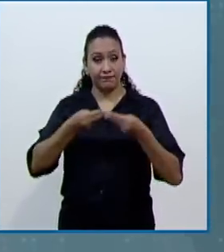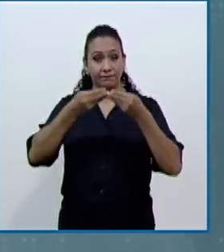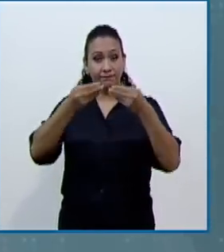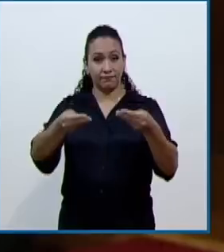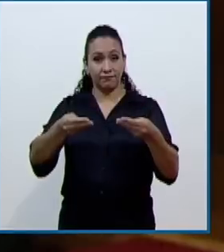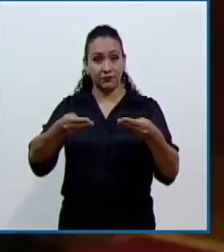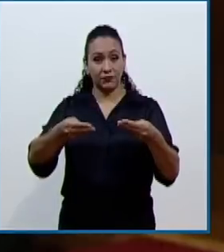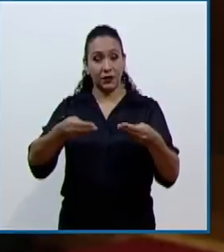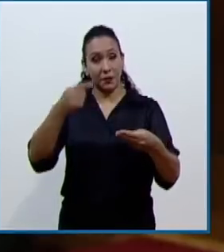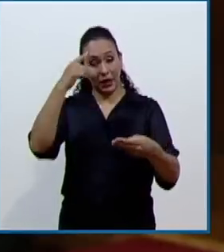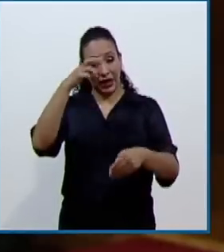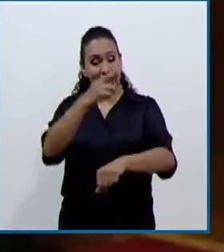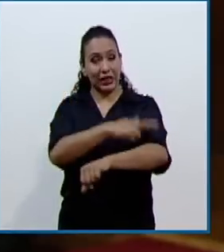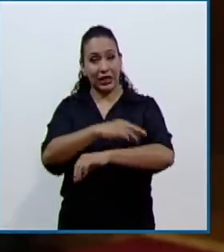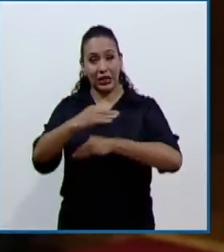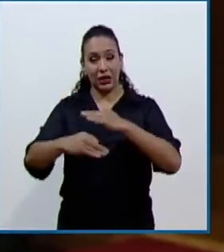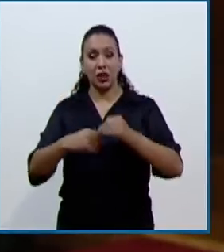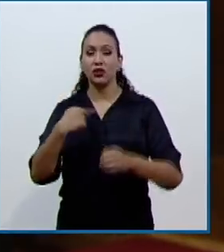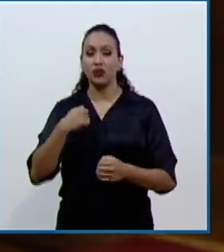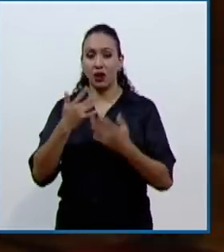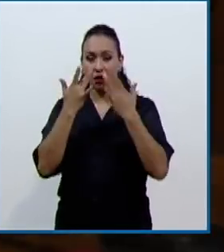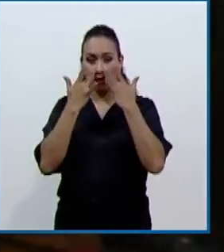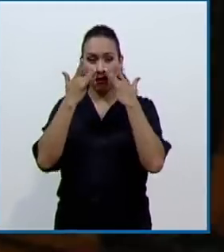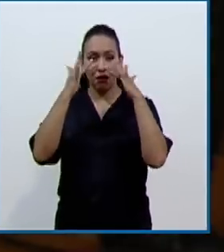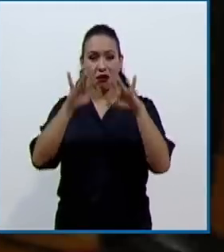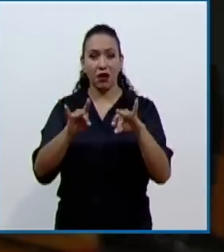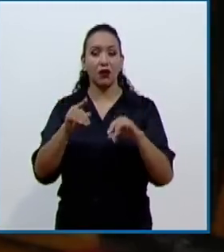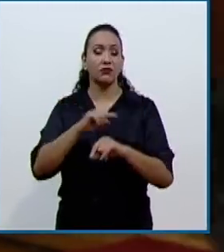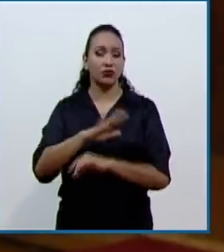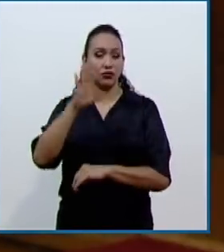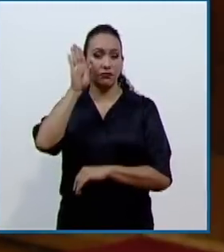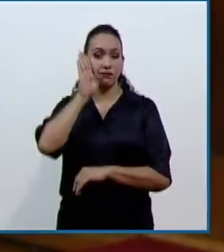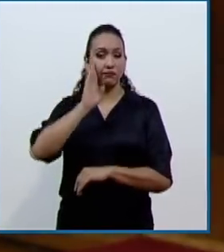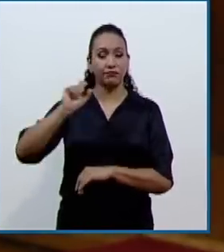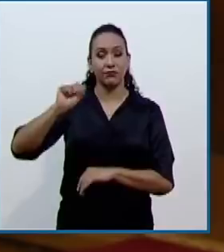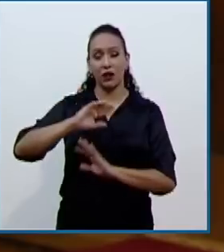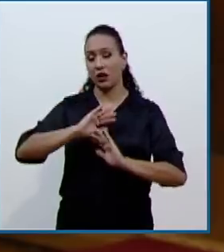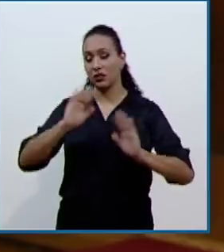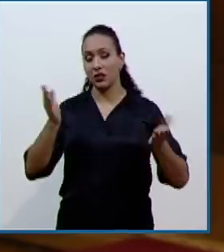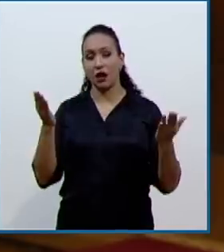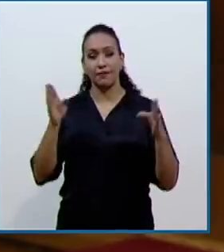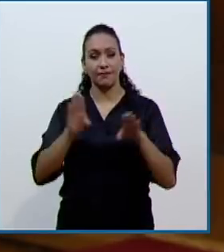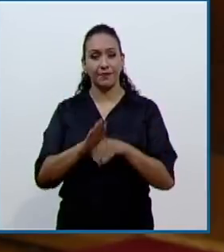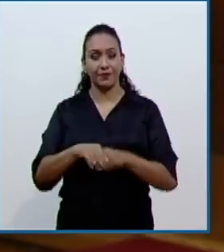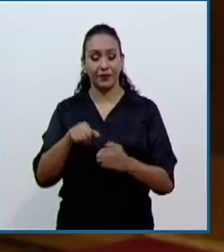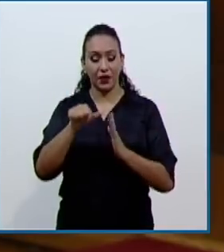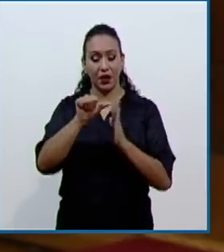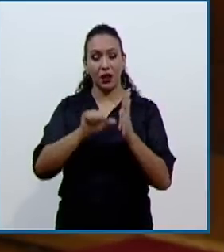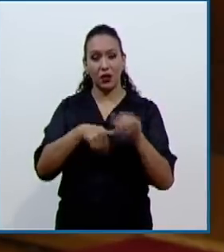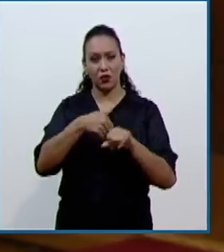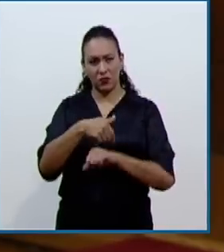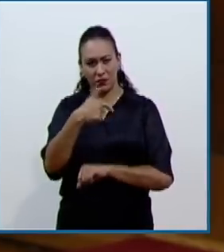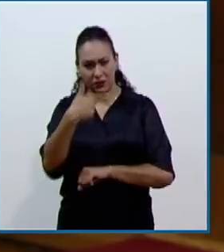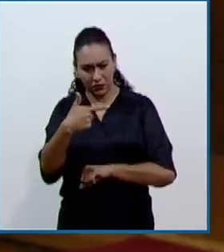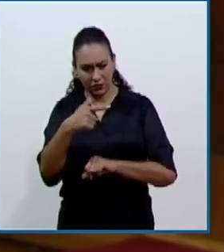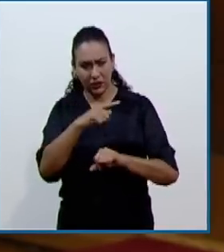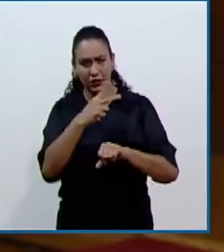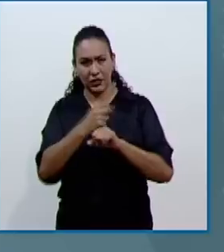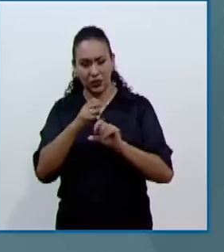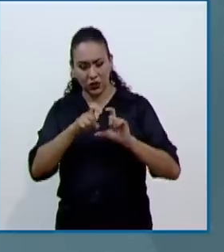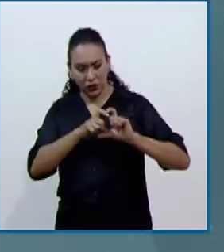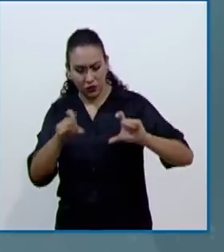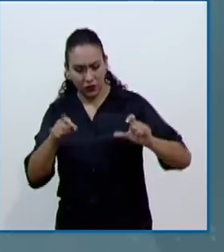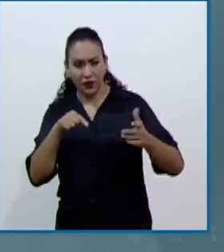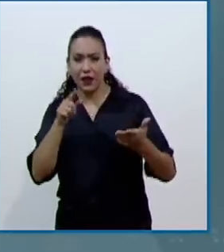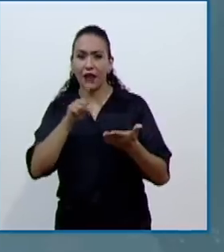y legales procedentes, mi renuncia al cargo que desempeño, en términos del artículo 7º transitorio segundo párrafo